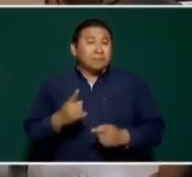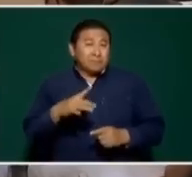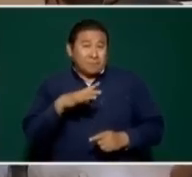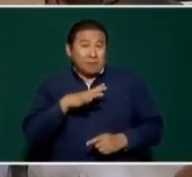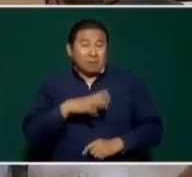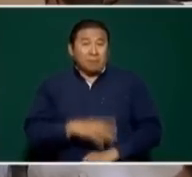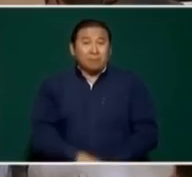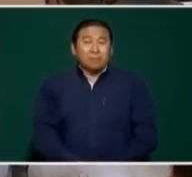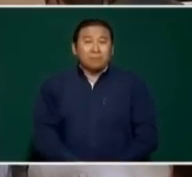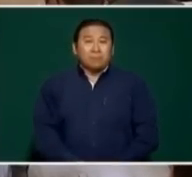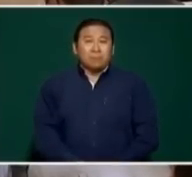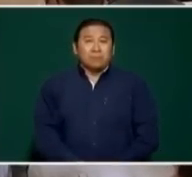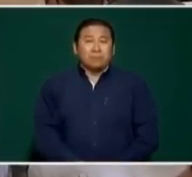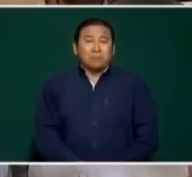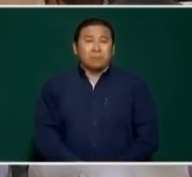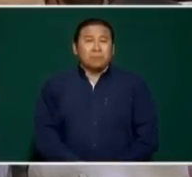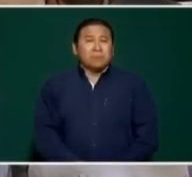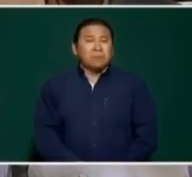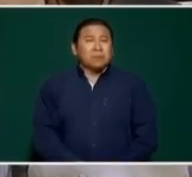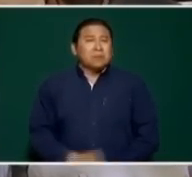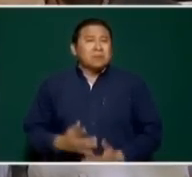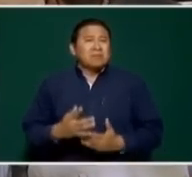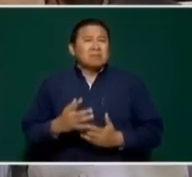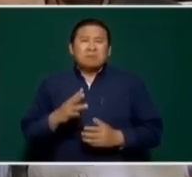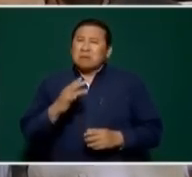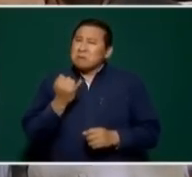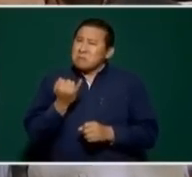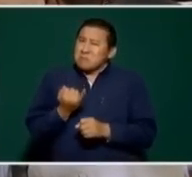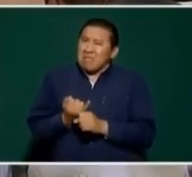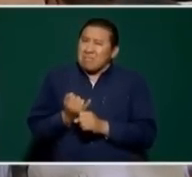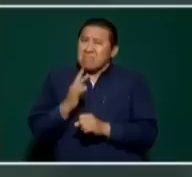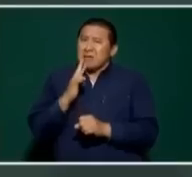Incluso de manera irresponsable,